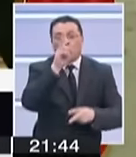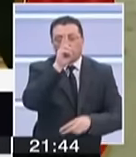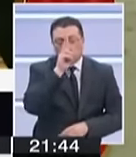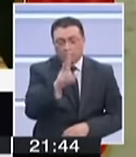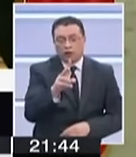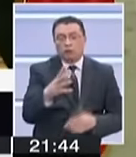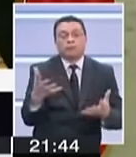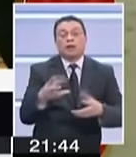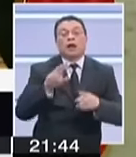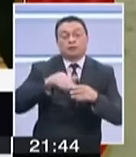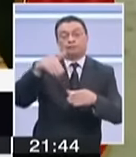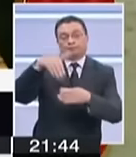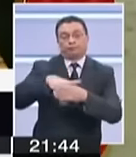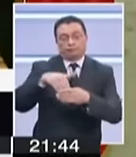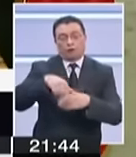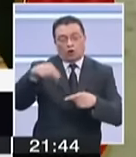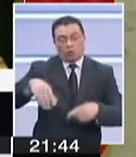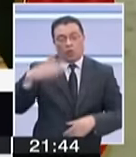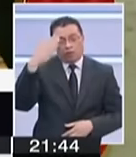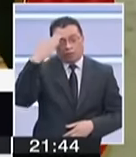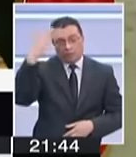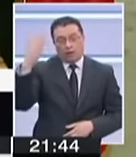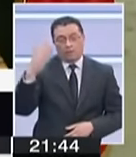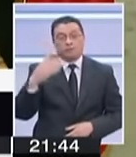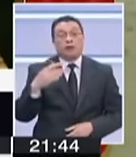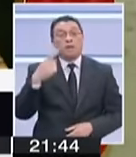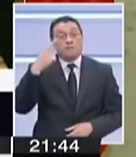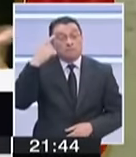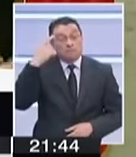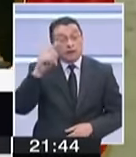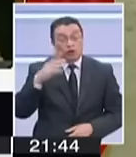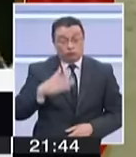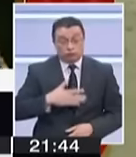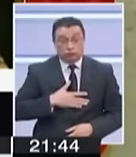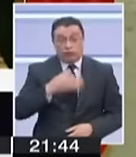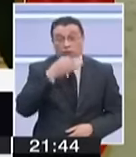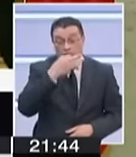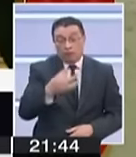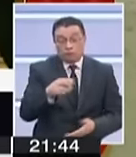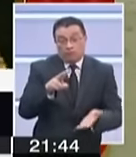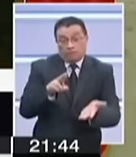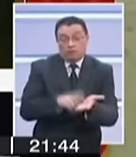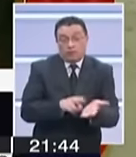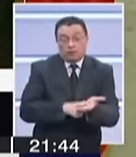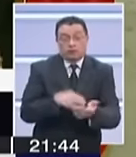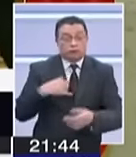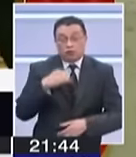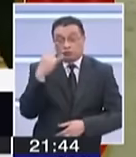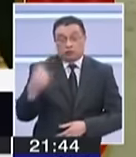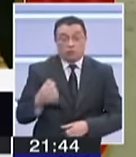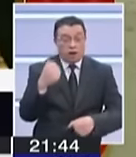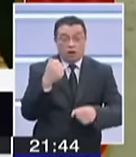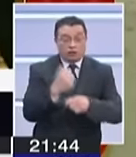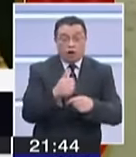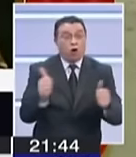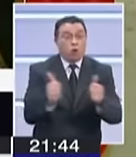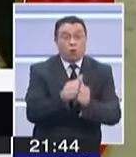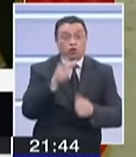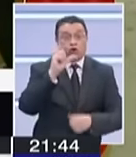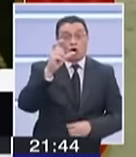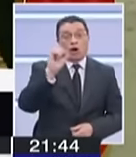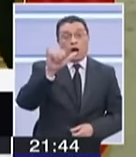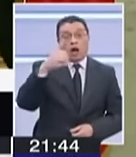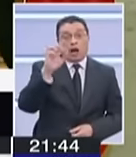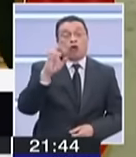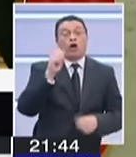lo que ha sido la elección en el día de hoy, pero yo, por lo menos, se lo digo sinceramente, siempre he trabajado muy bien con Jaime Gajardo y con la directiva